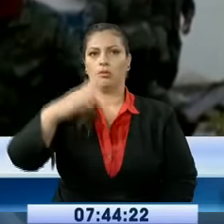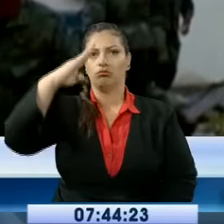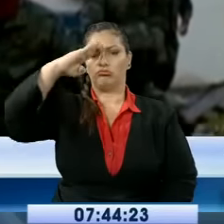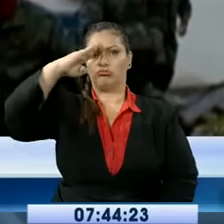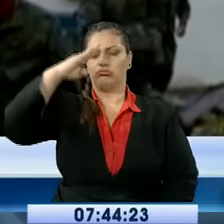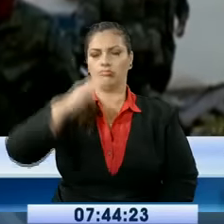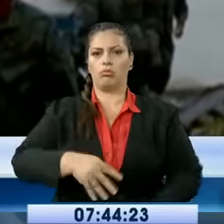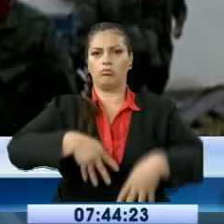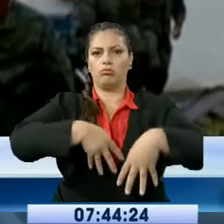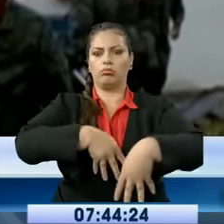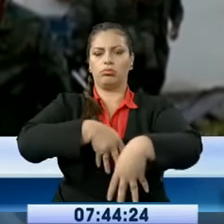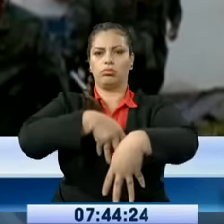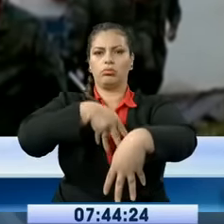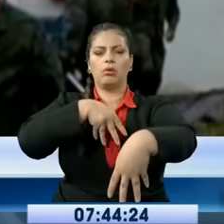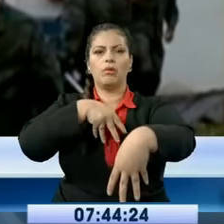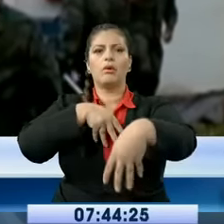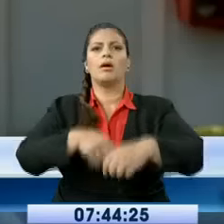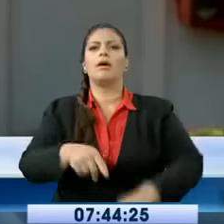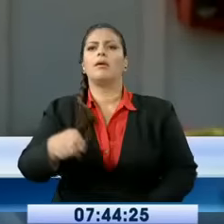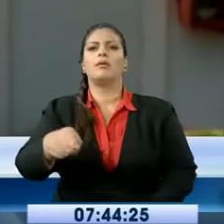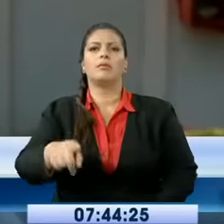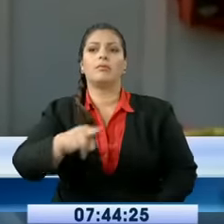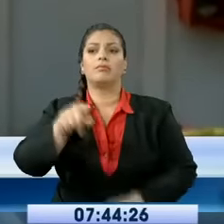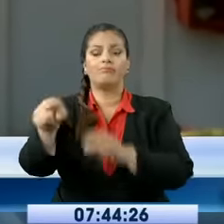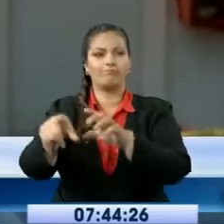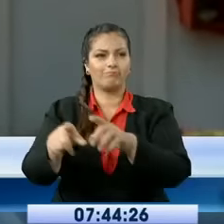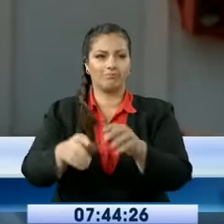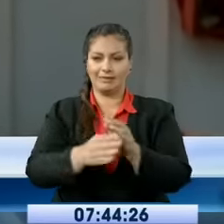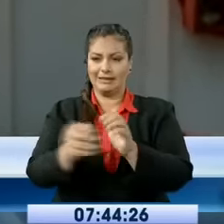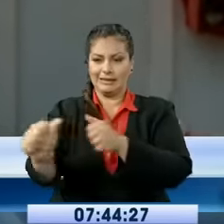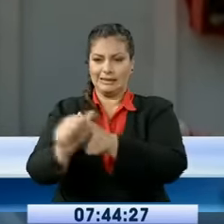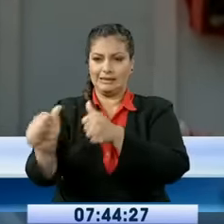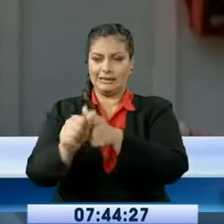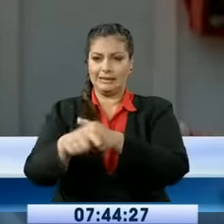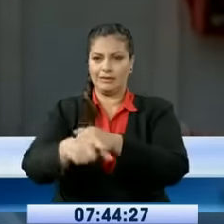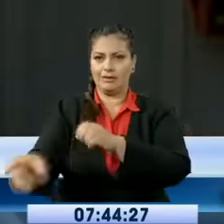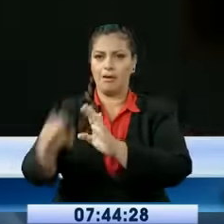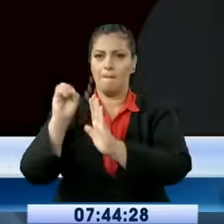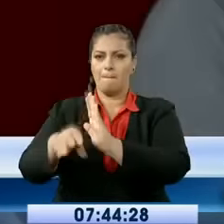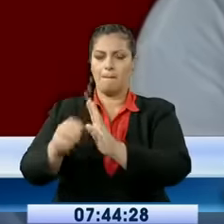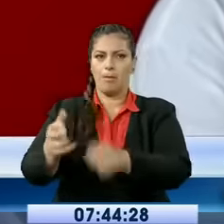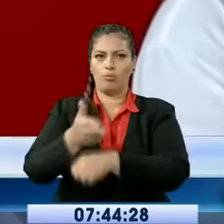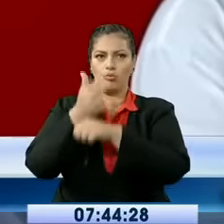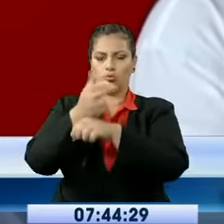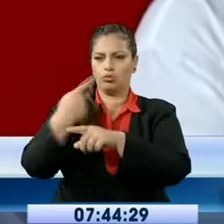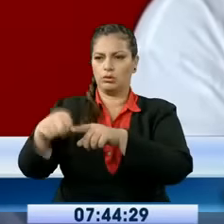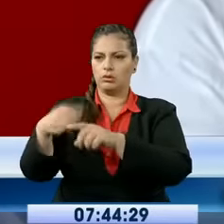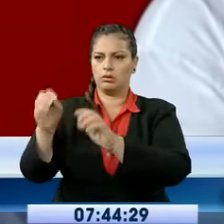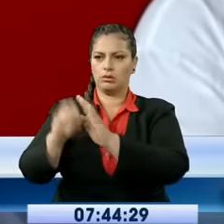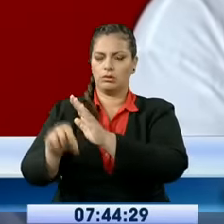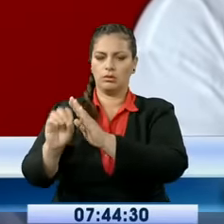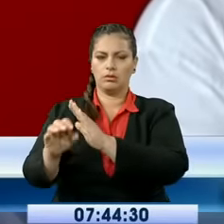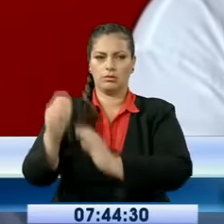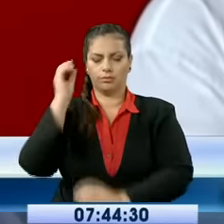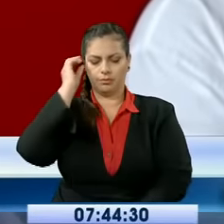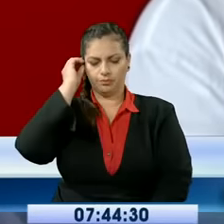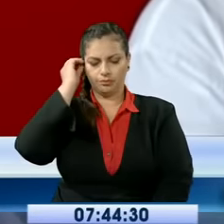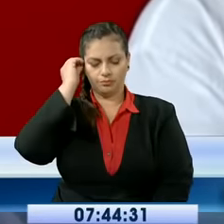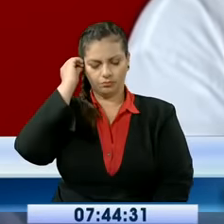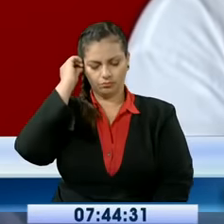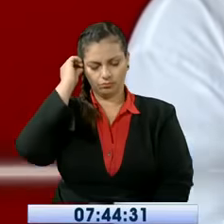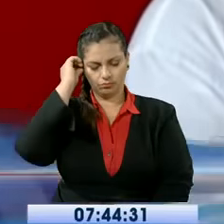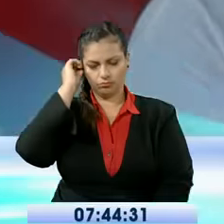vino de la bodega de armamento ubicada a un costado de las instalaciones de la Brigada de Fuerzas Especiales Patria. En esta bodega se